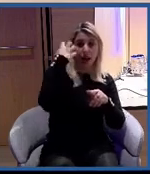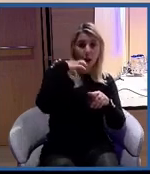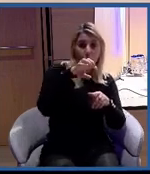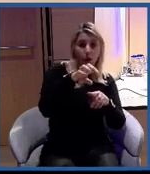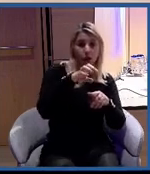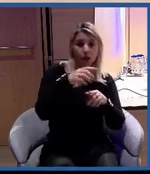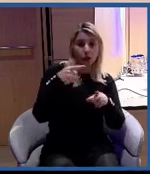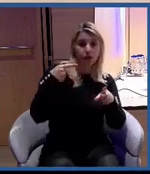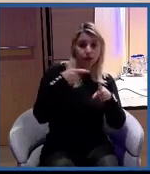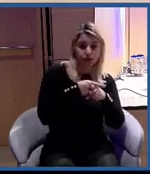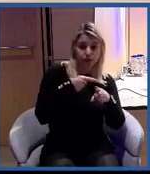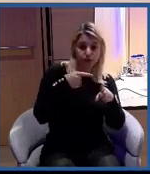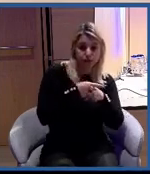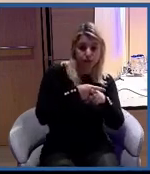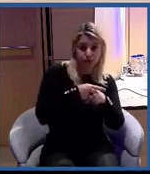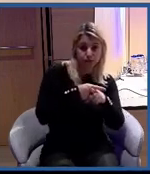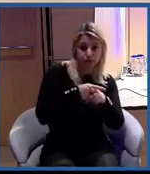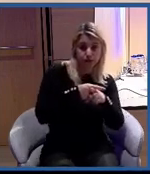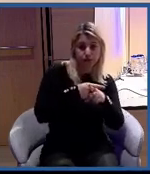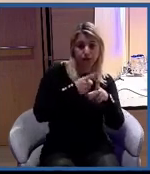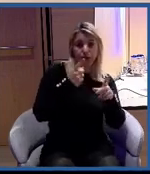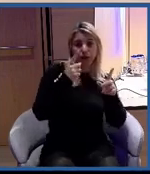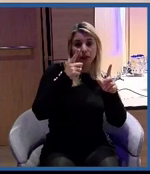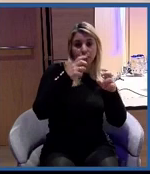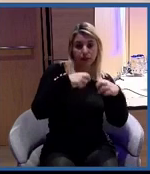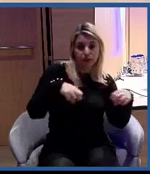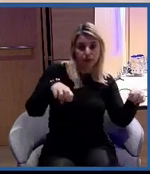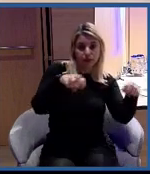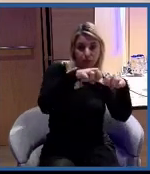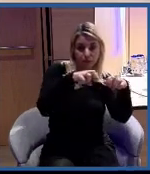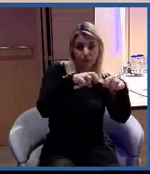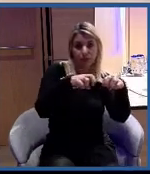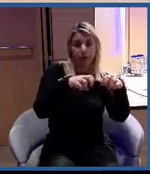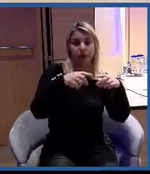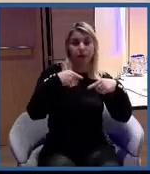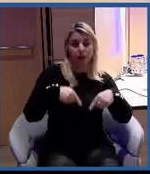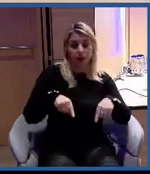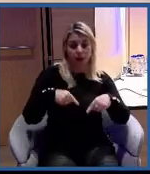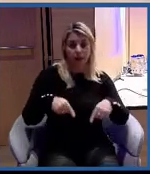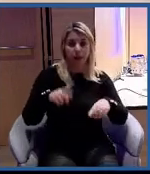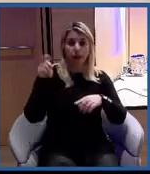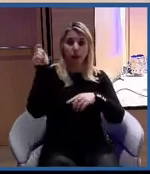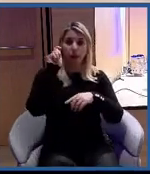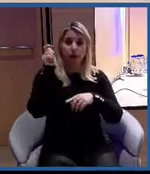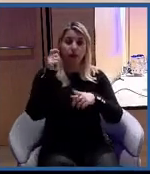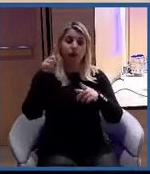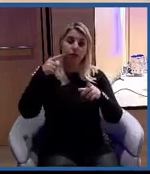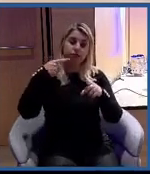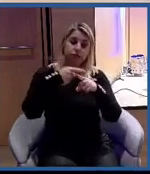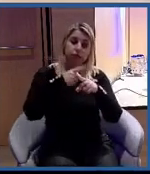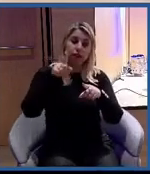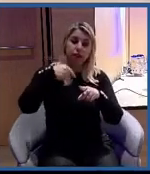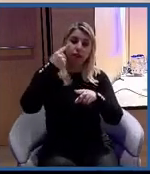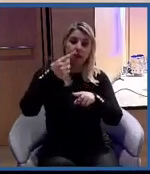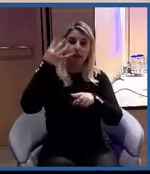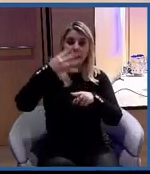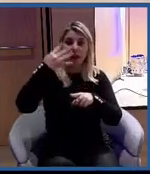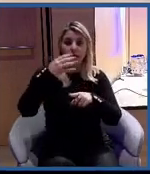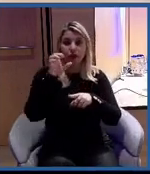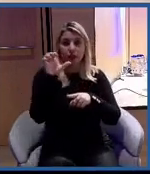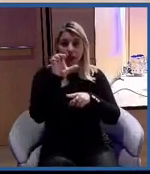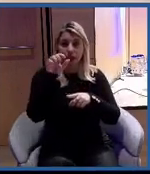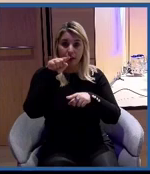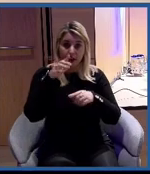oposición del tribunal Perdón del Ministerio Público logramos hacerla y el 14 de enero va a asumir el nuevo